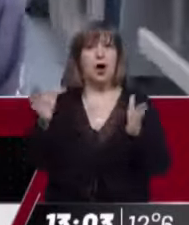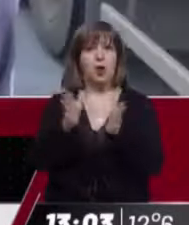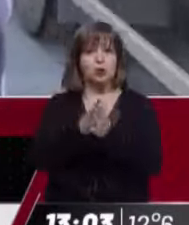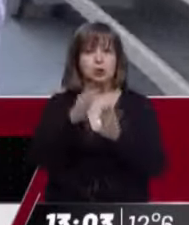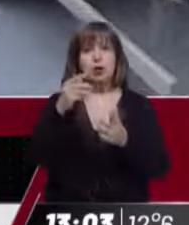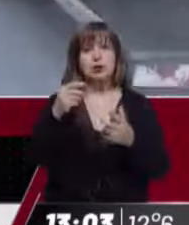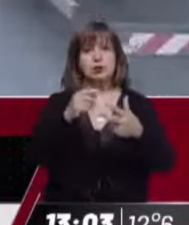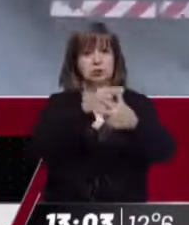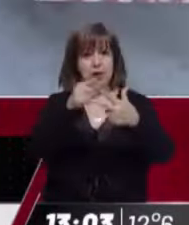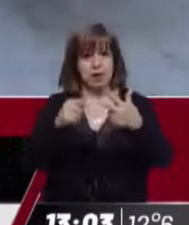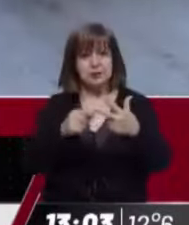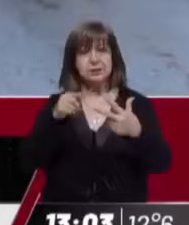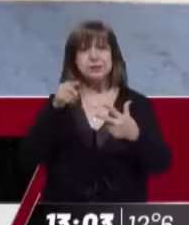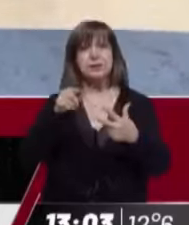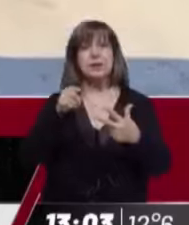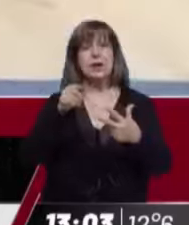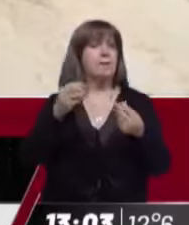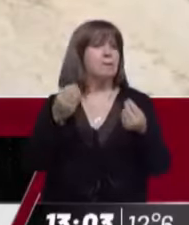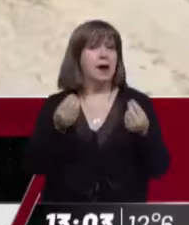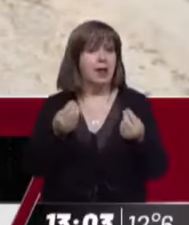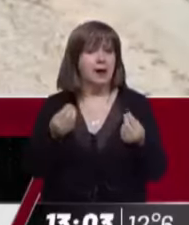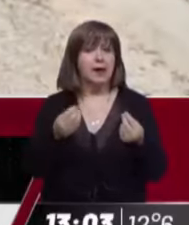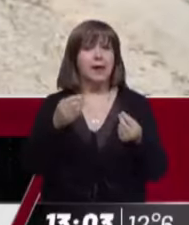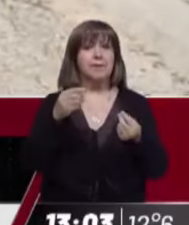ellos en particular,